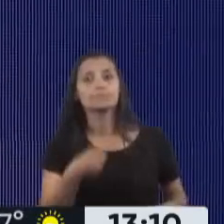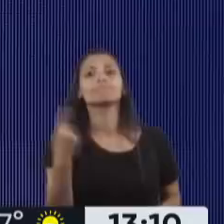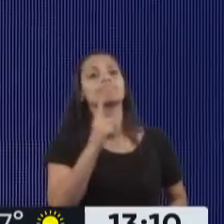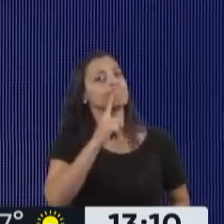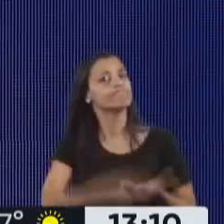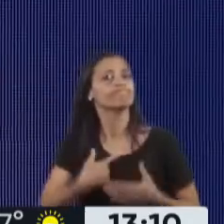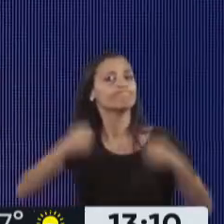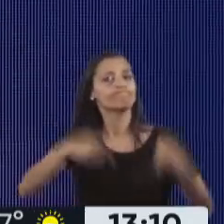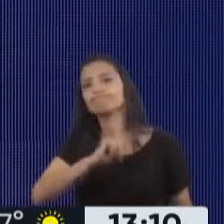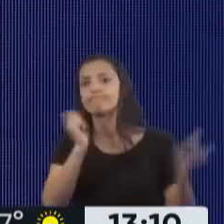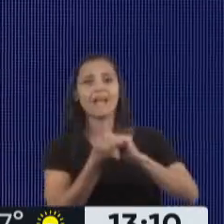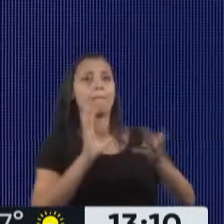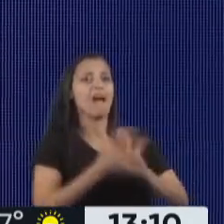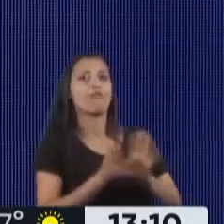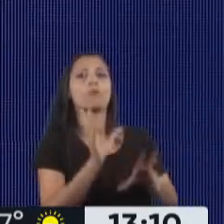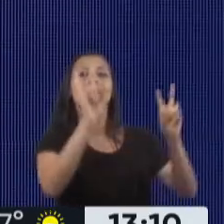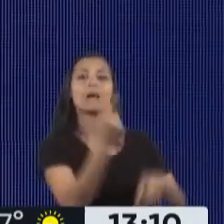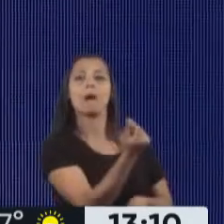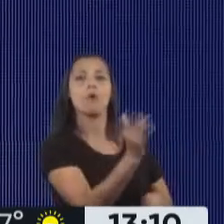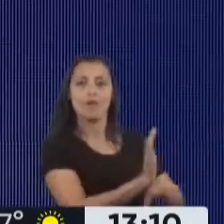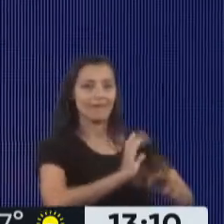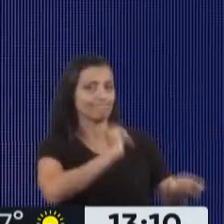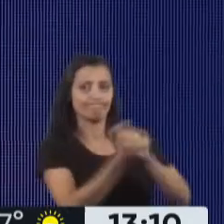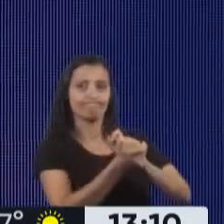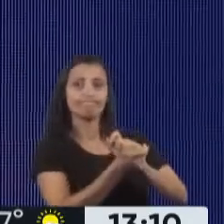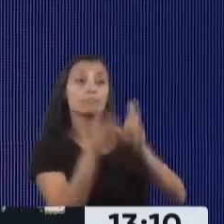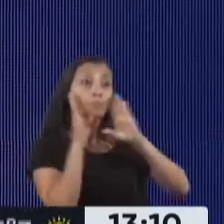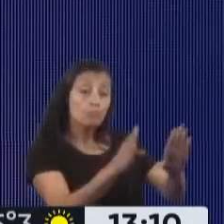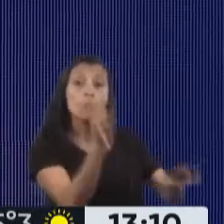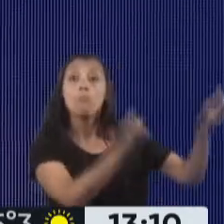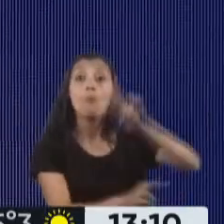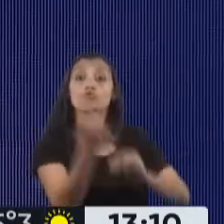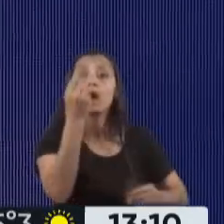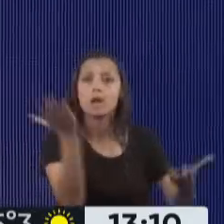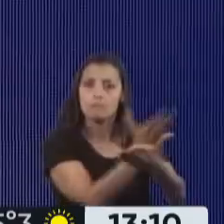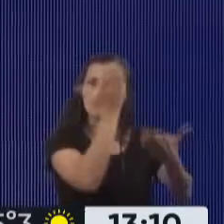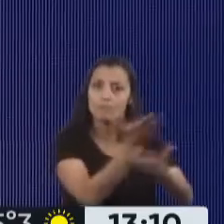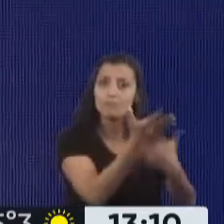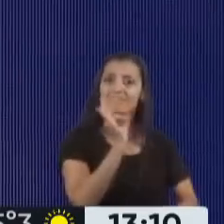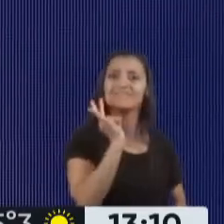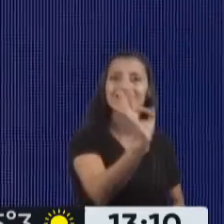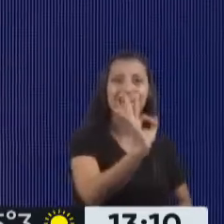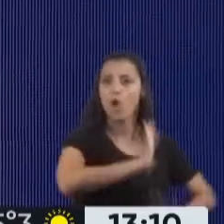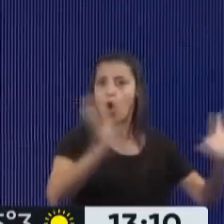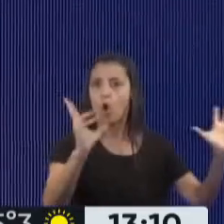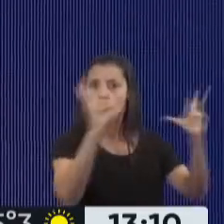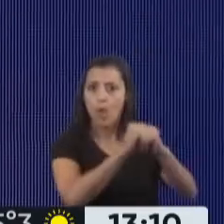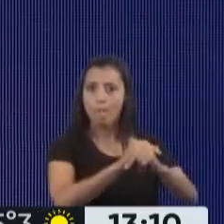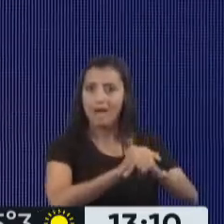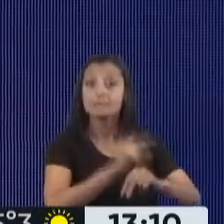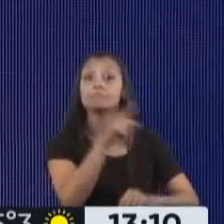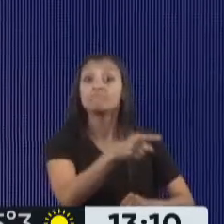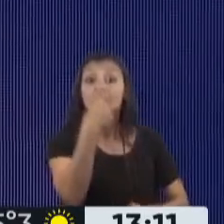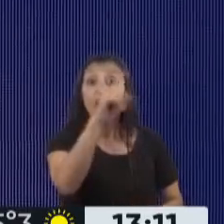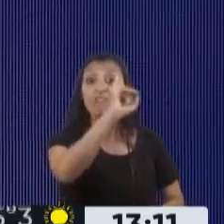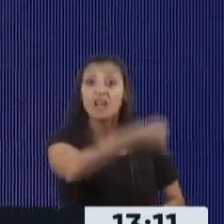decidimos cambiar el esquema monetario e ir directamente a emisión cero. Bueno, parece que también